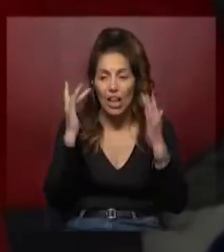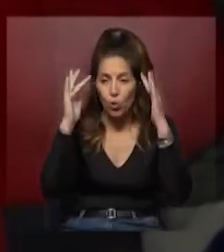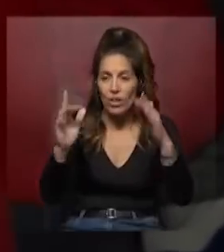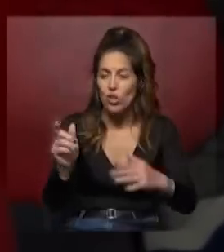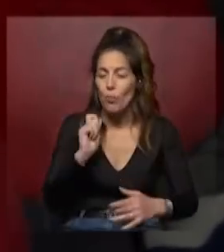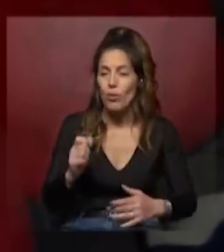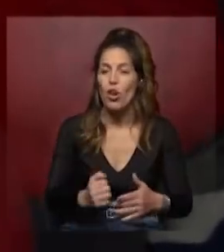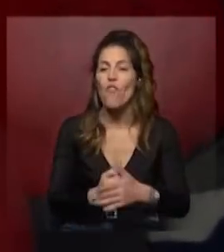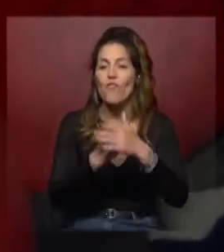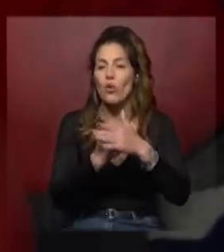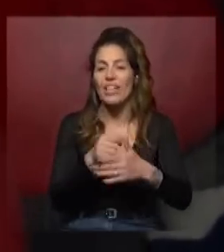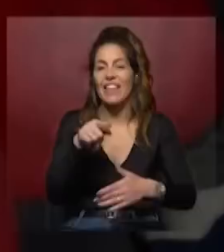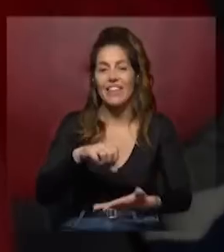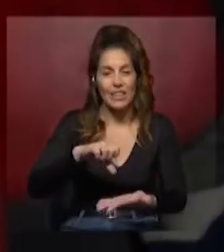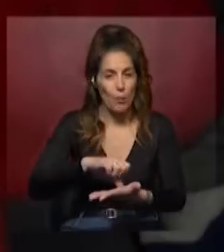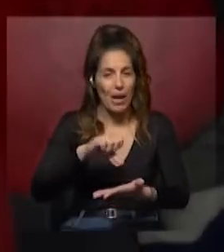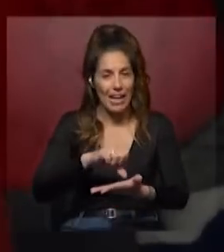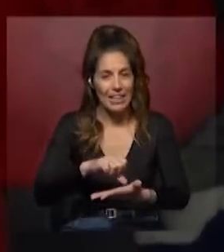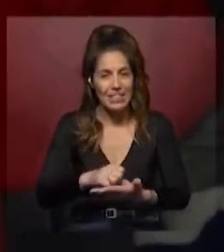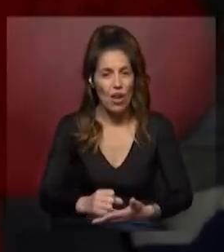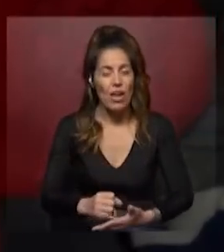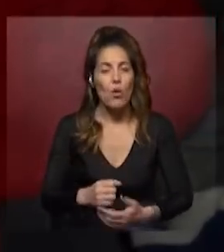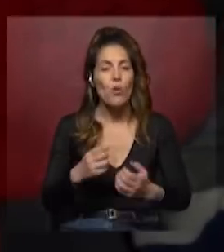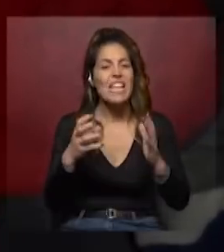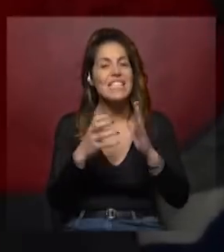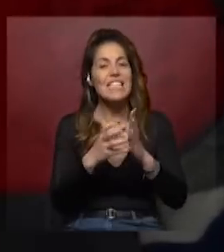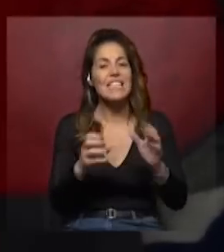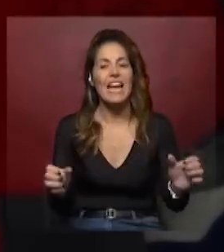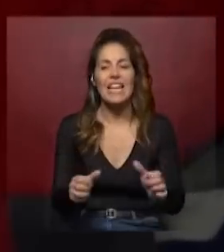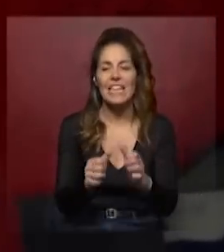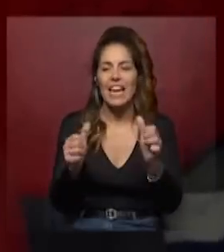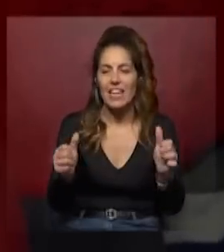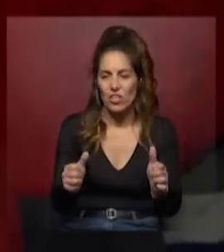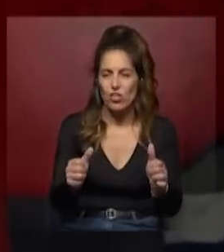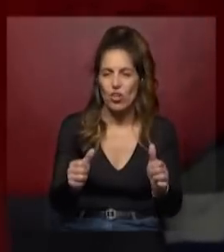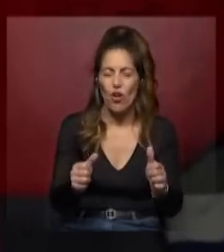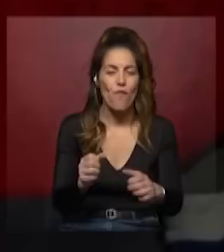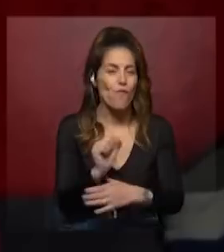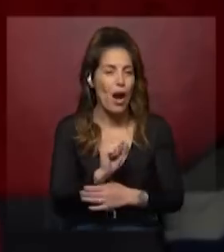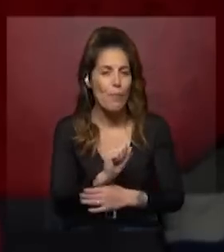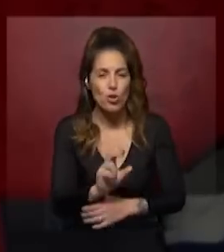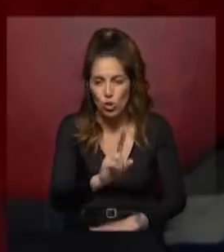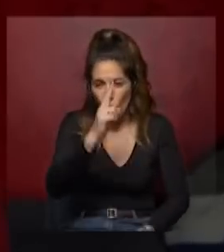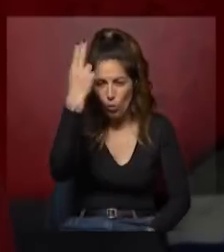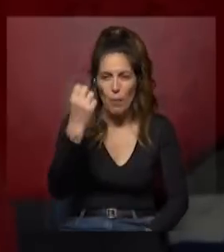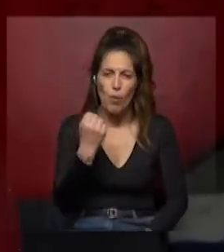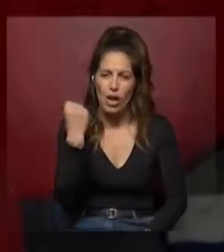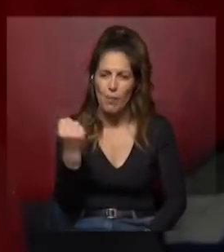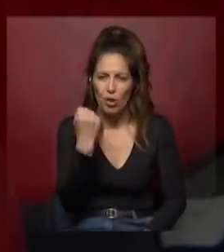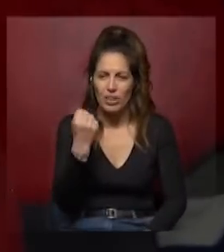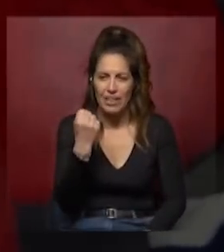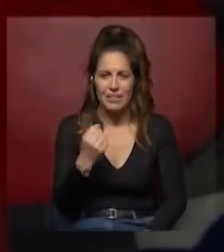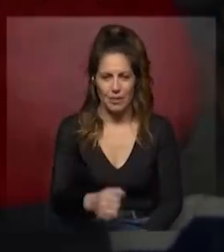baluartes de este país una una insignia que ha hecho este famoso el Uruguay por la importancia de su salud